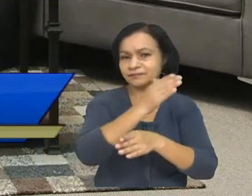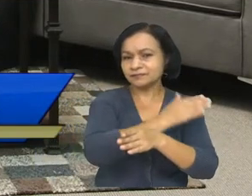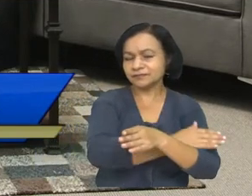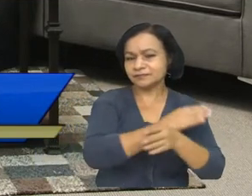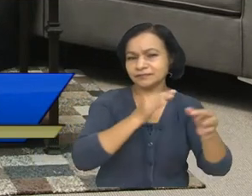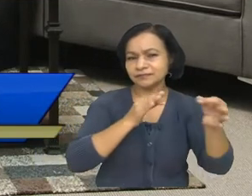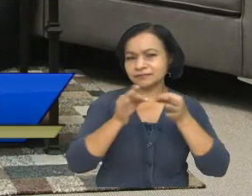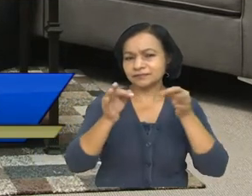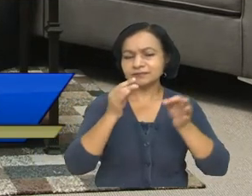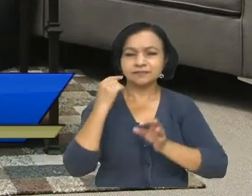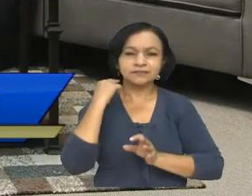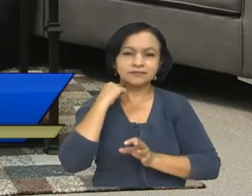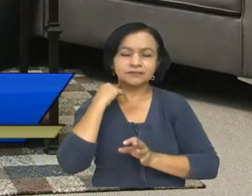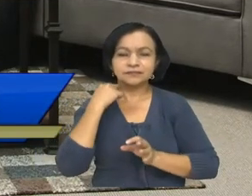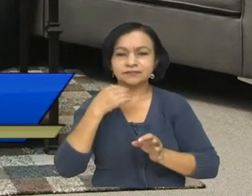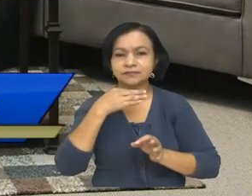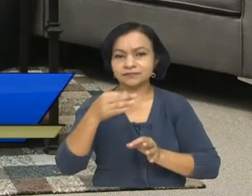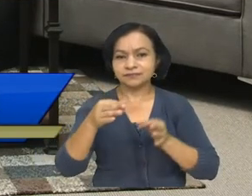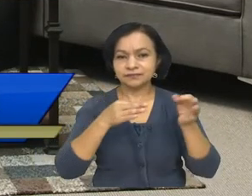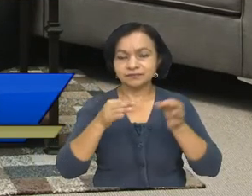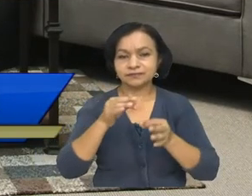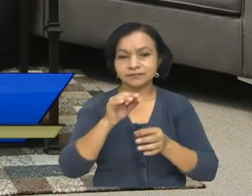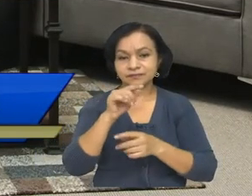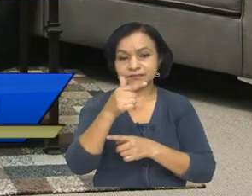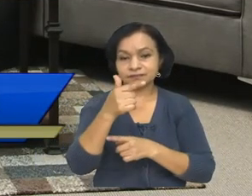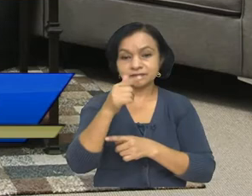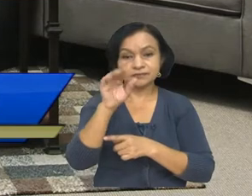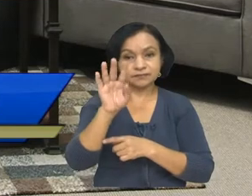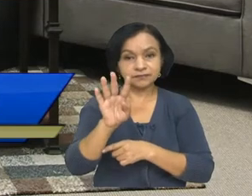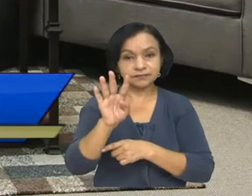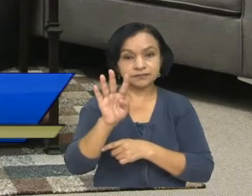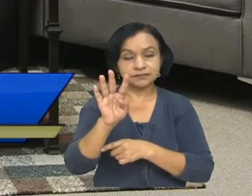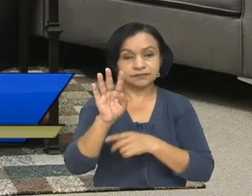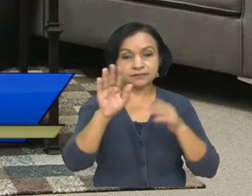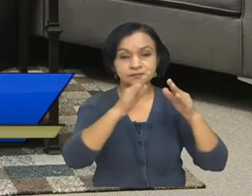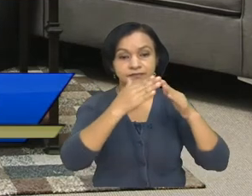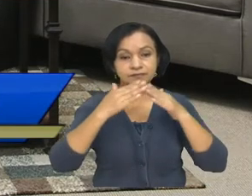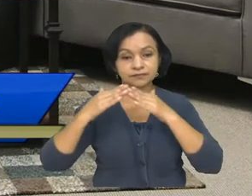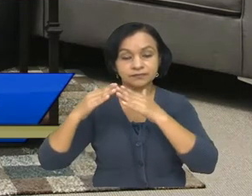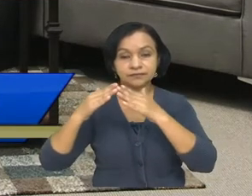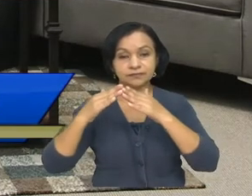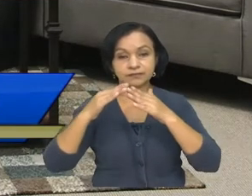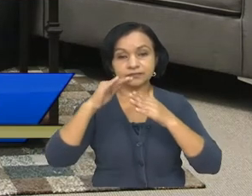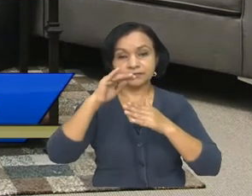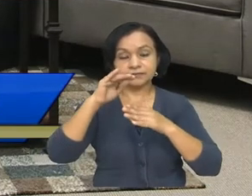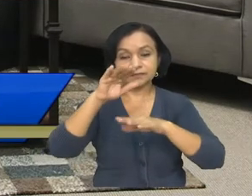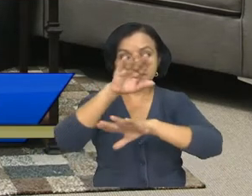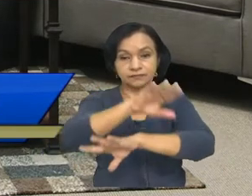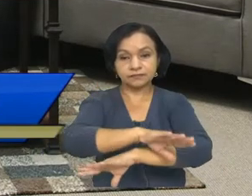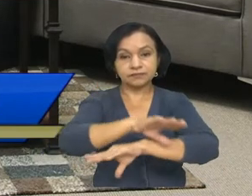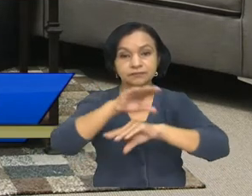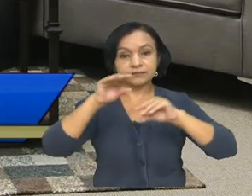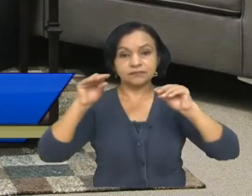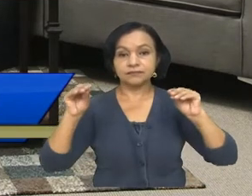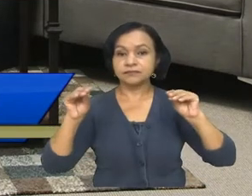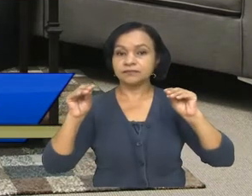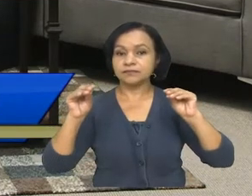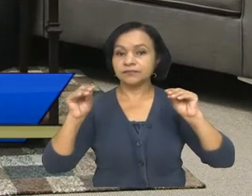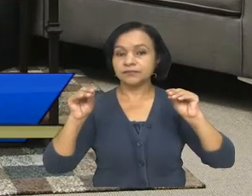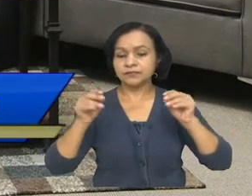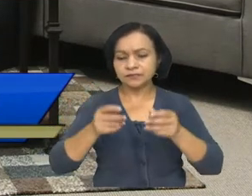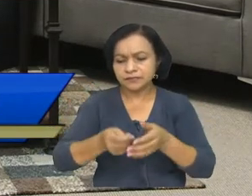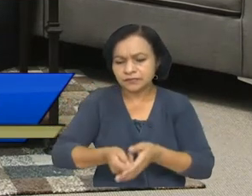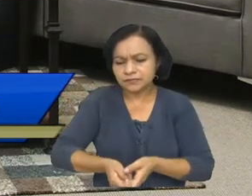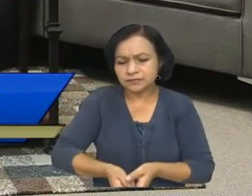hago siempre. En el año 74, en el barrio donde yo vivía, en Jinotega, nosotros estábamos jugando